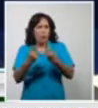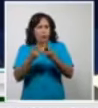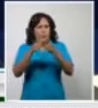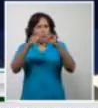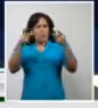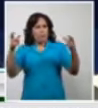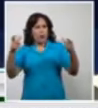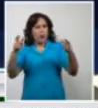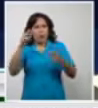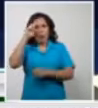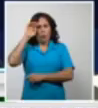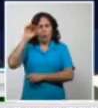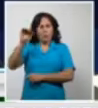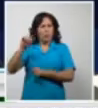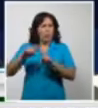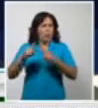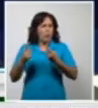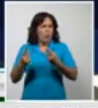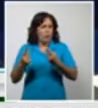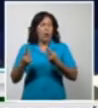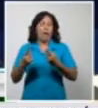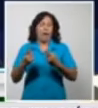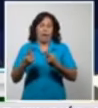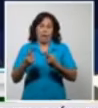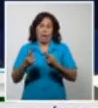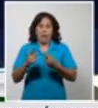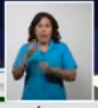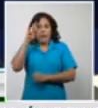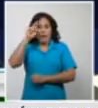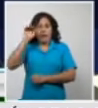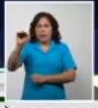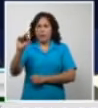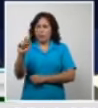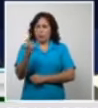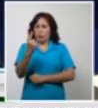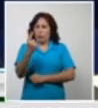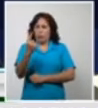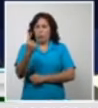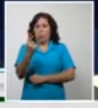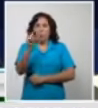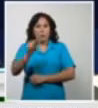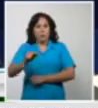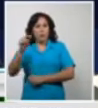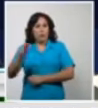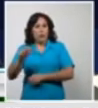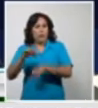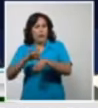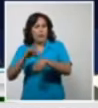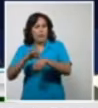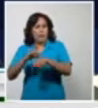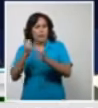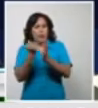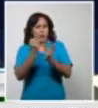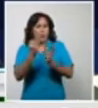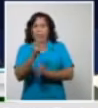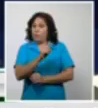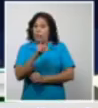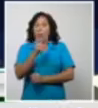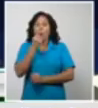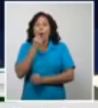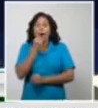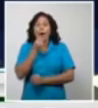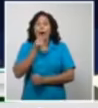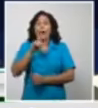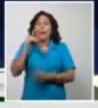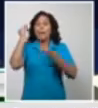pacientes hospitalizados? Es que solo no se ingresan y se hospitalizan pacientes que estén confirmados con el COVID.